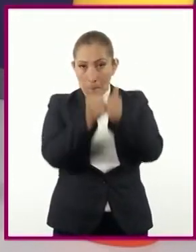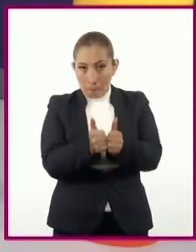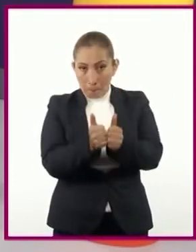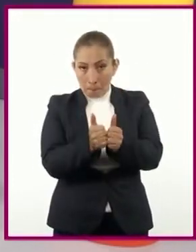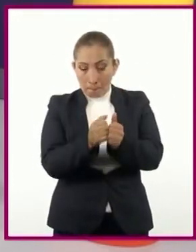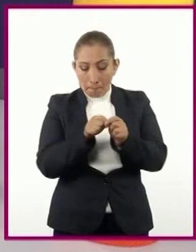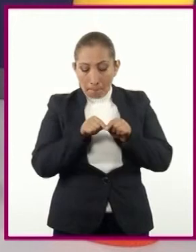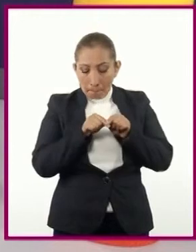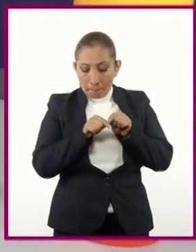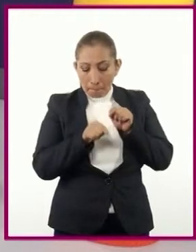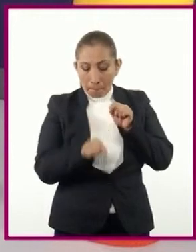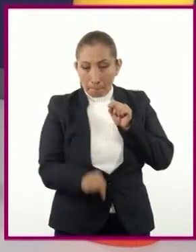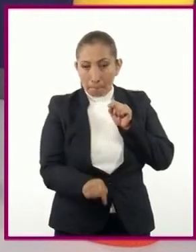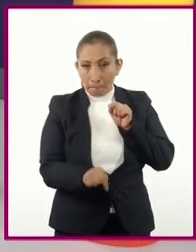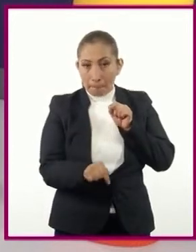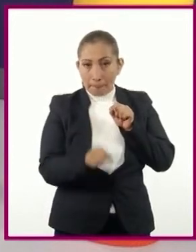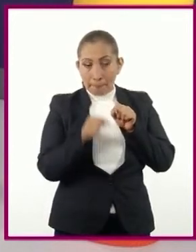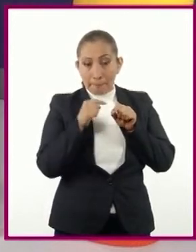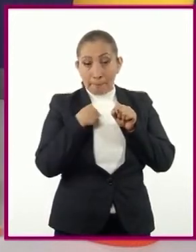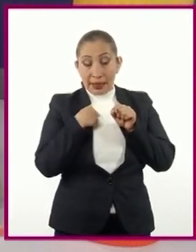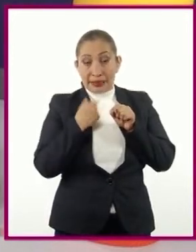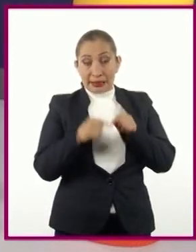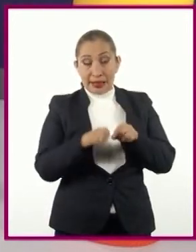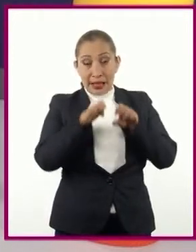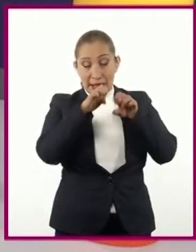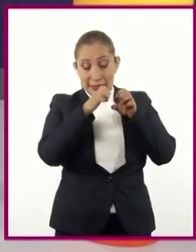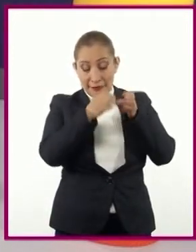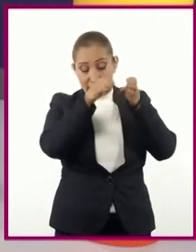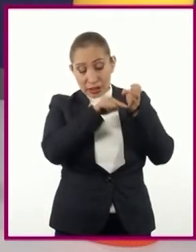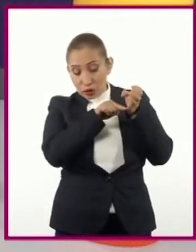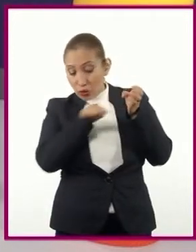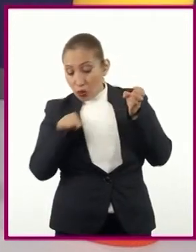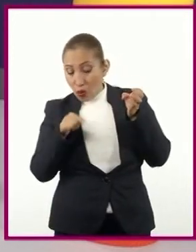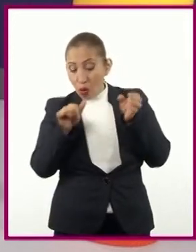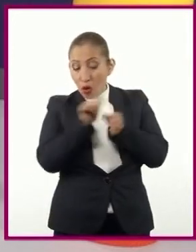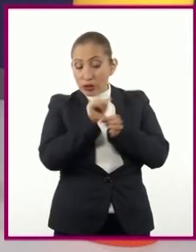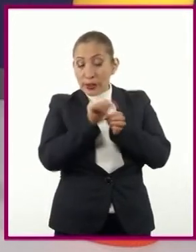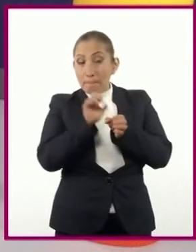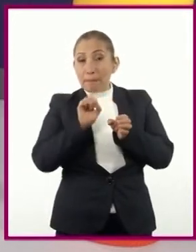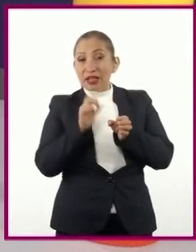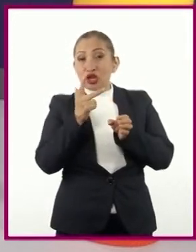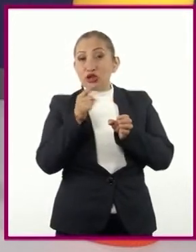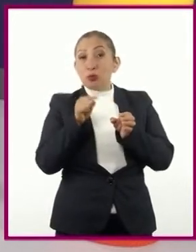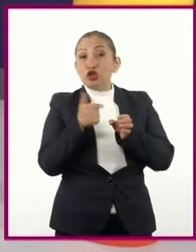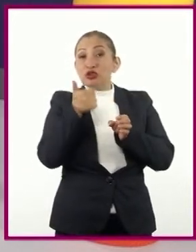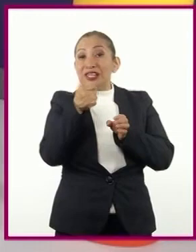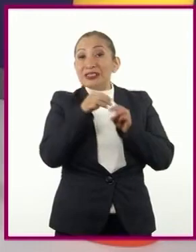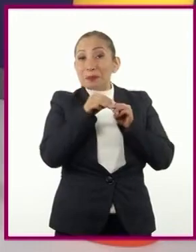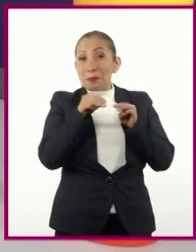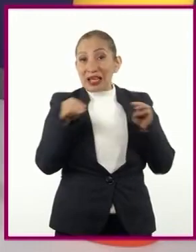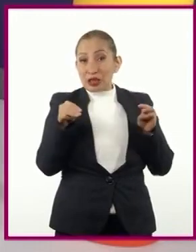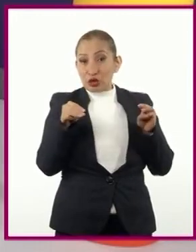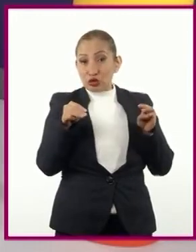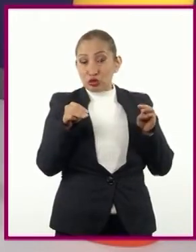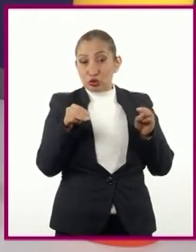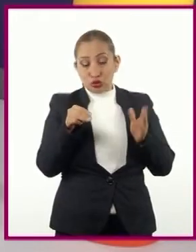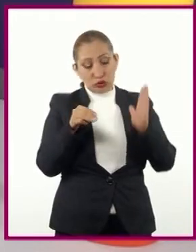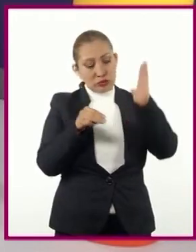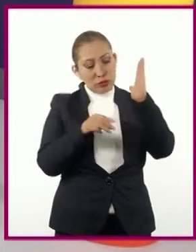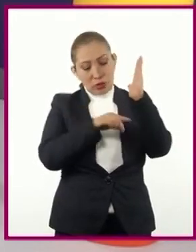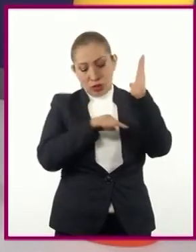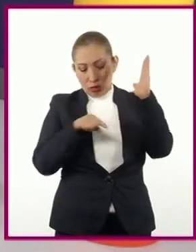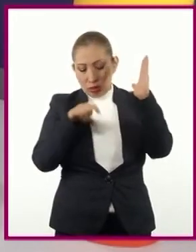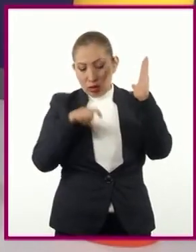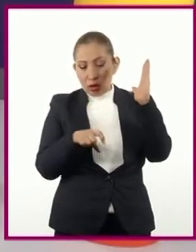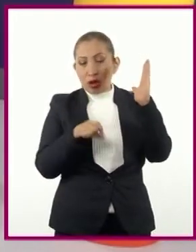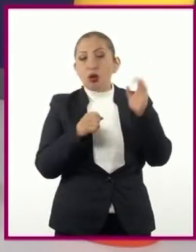una distancia del pie del edificio al auto de 28.6 metros. Calcula el ángulo